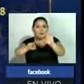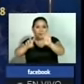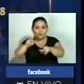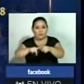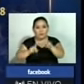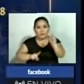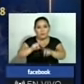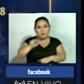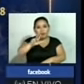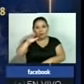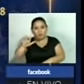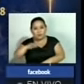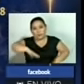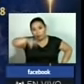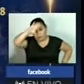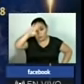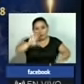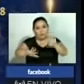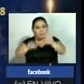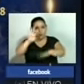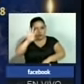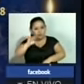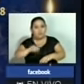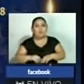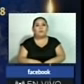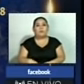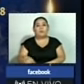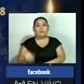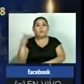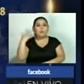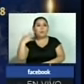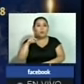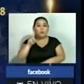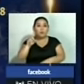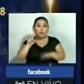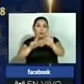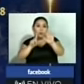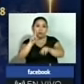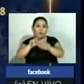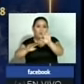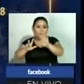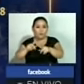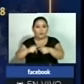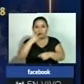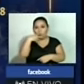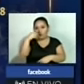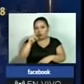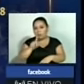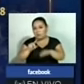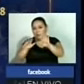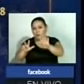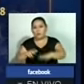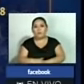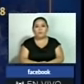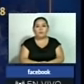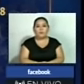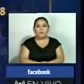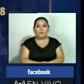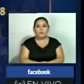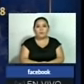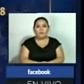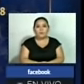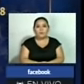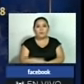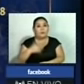con 35, Cuscatlán con 19, San Miguel con 18, La Paz con 18, Ahuachapán con 18.